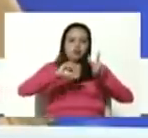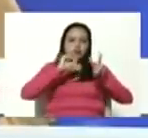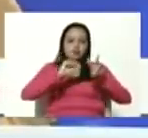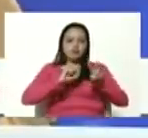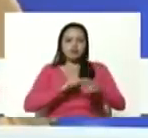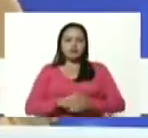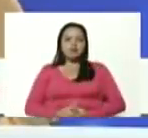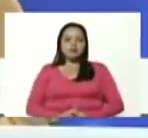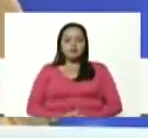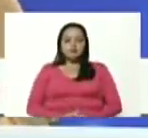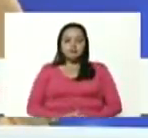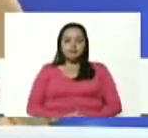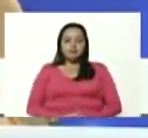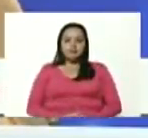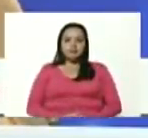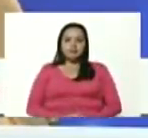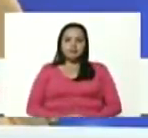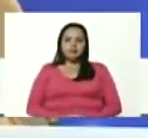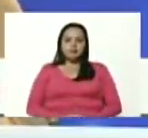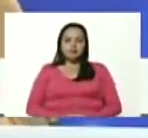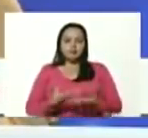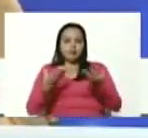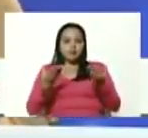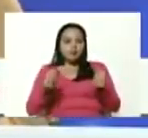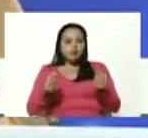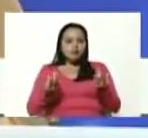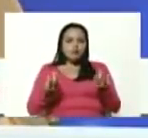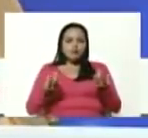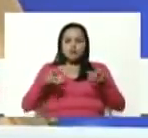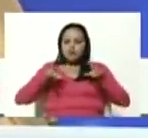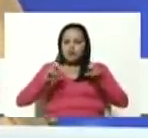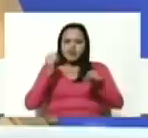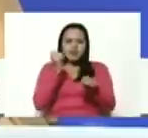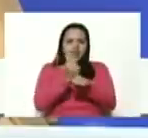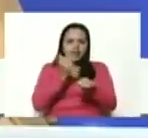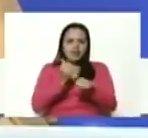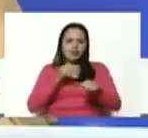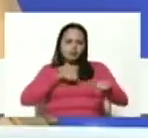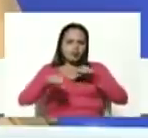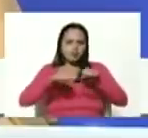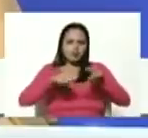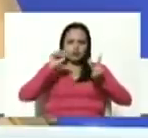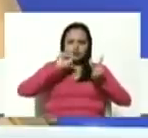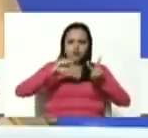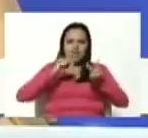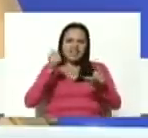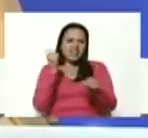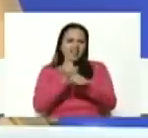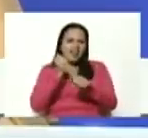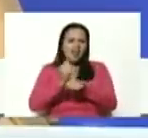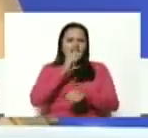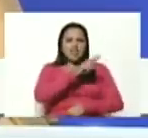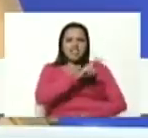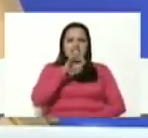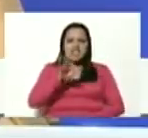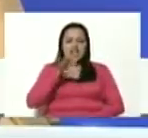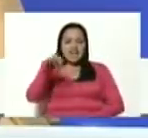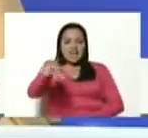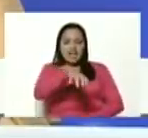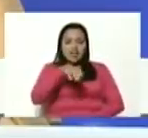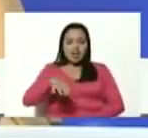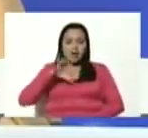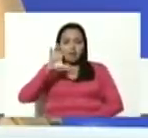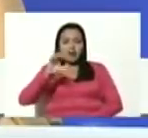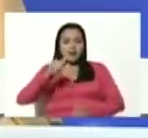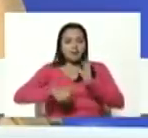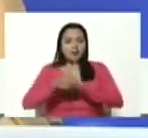¿verdad? Una nueva tarea. Movimiento Somos Venezuela está trabajando en los 23 estados del país más en la